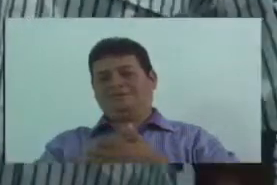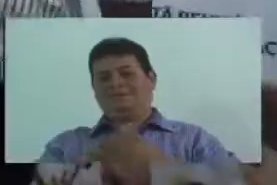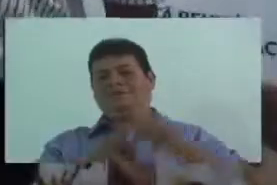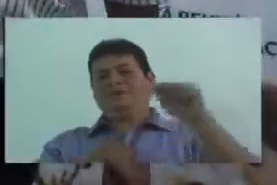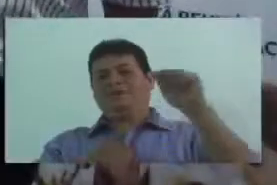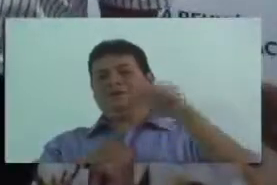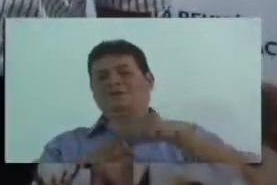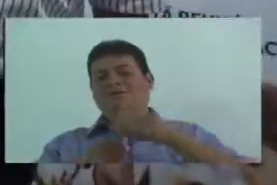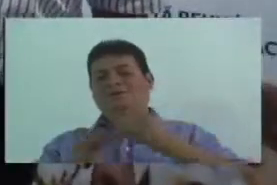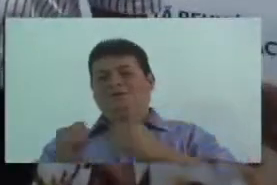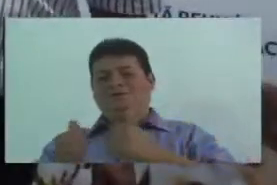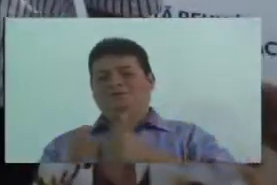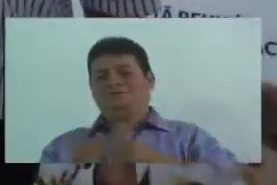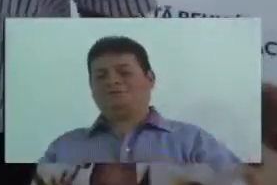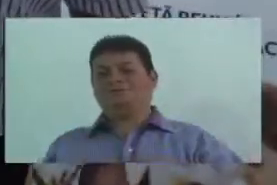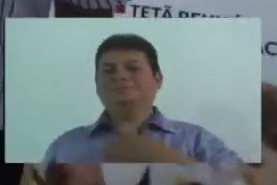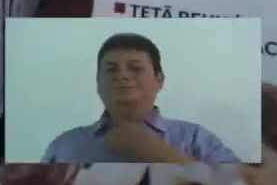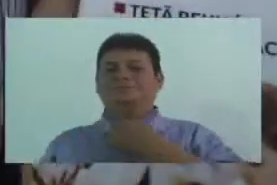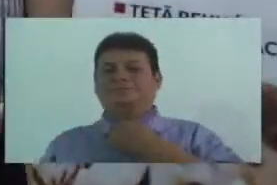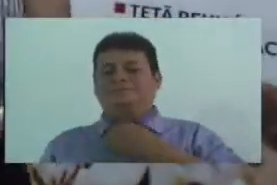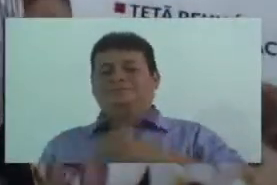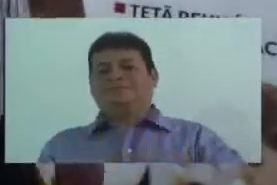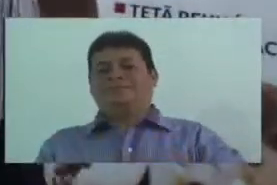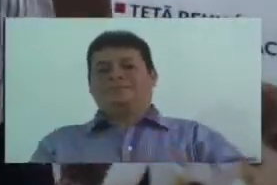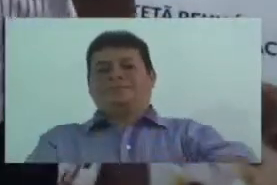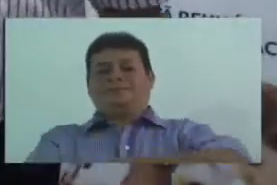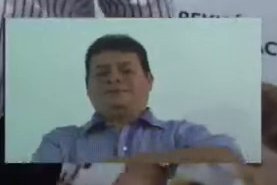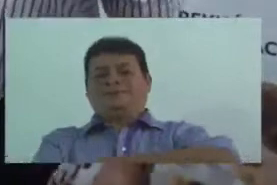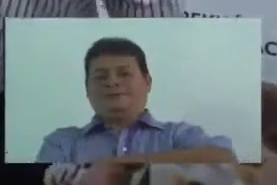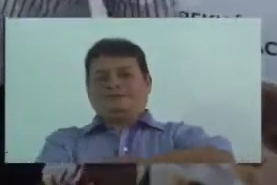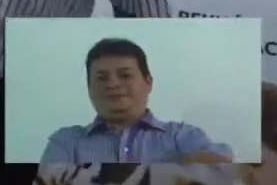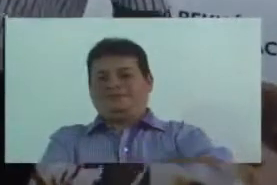Dirección Departamental de Educación, ¿verdad? Sí, perdón.